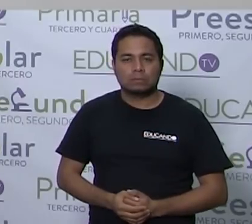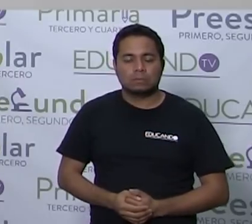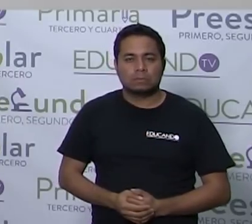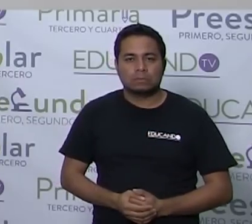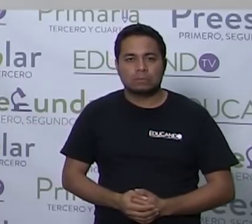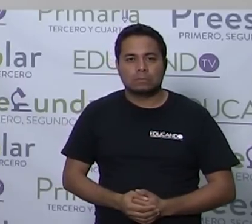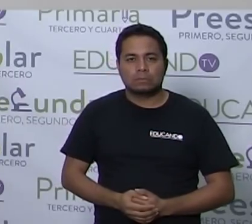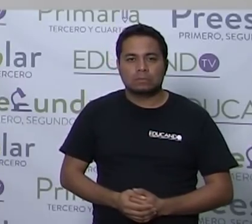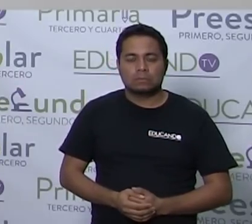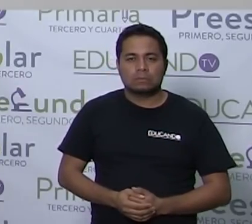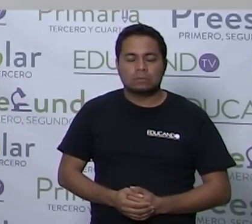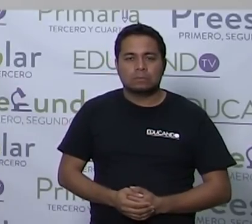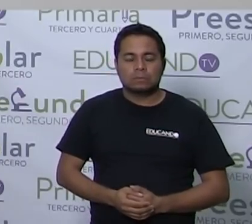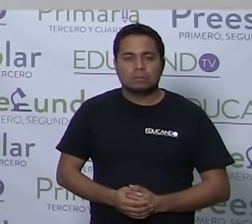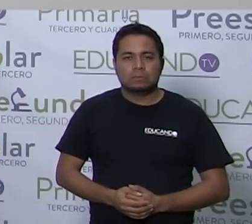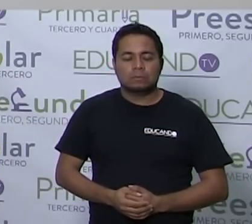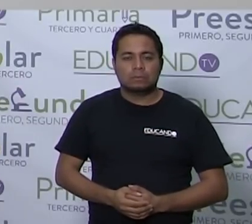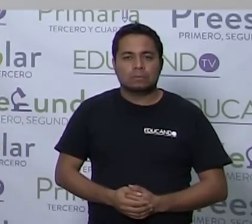y sin